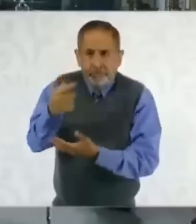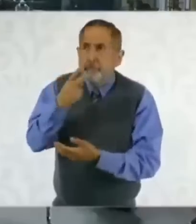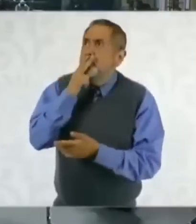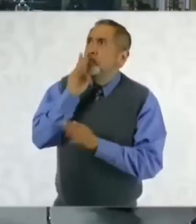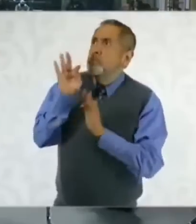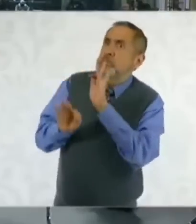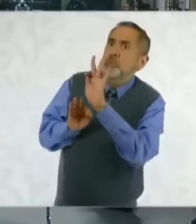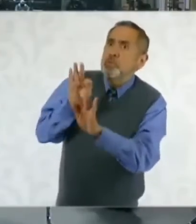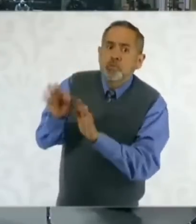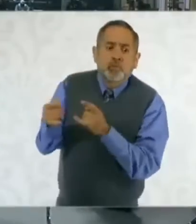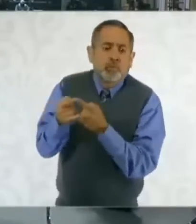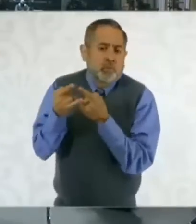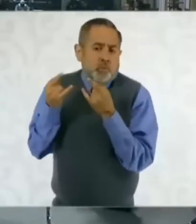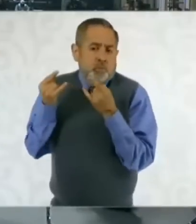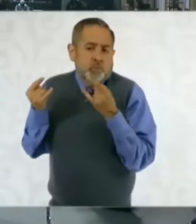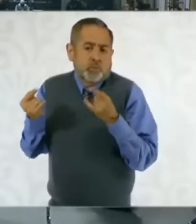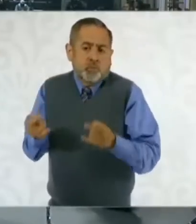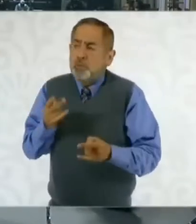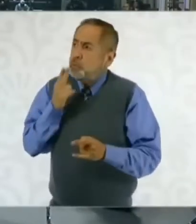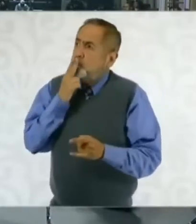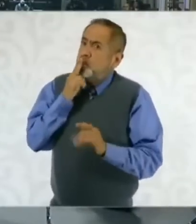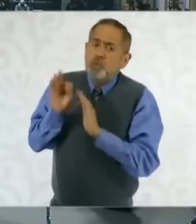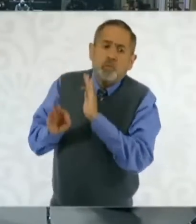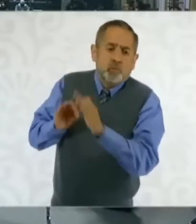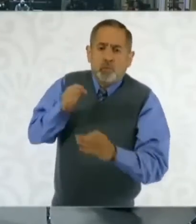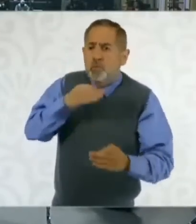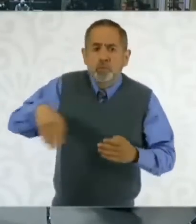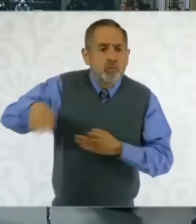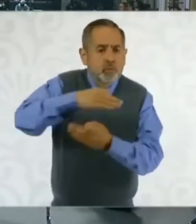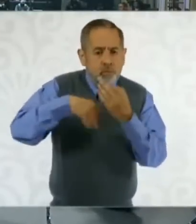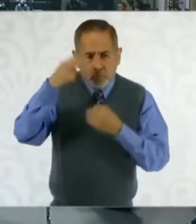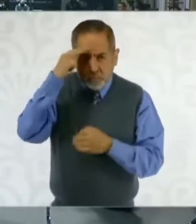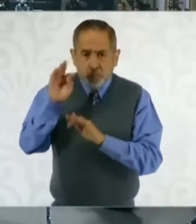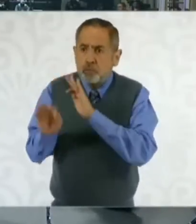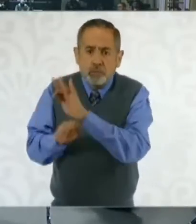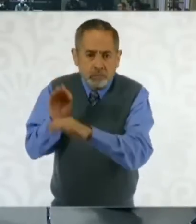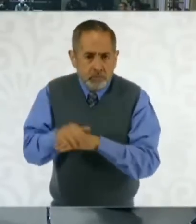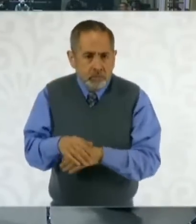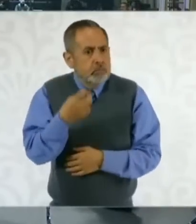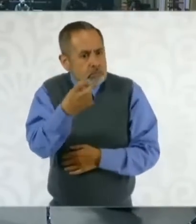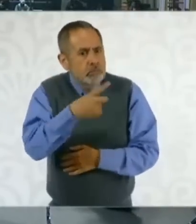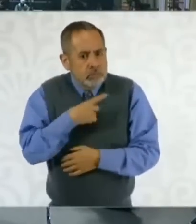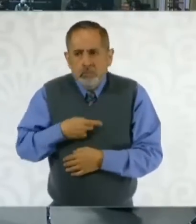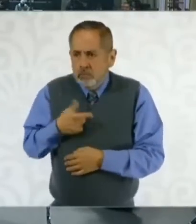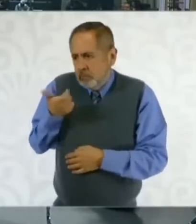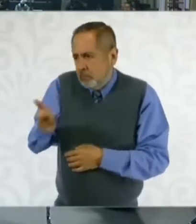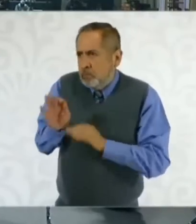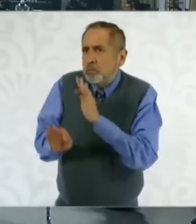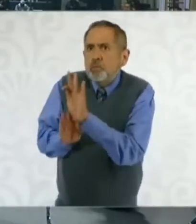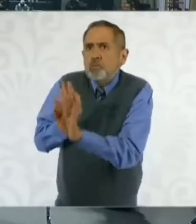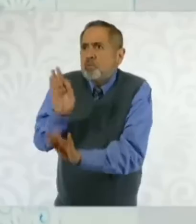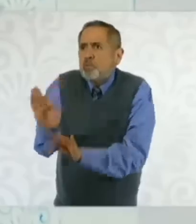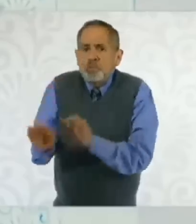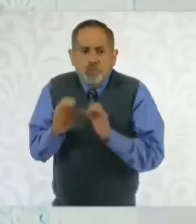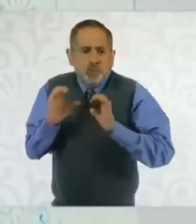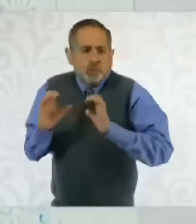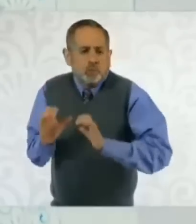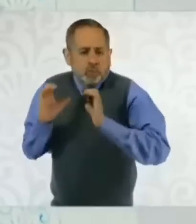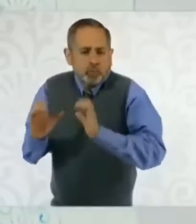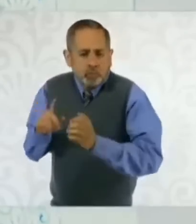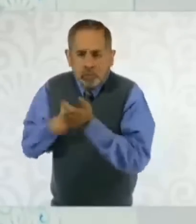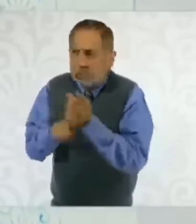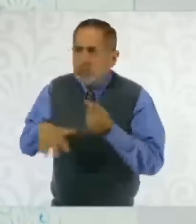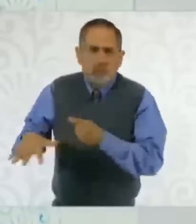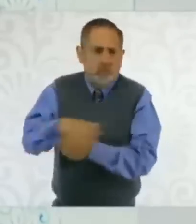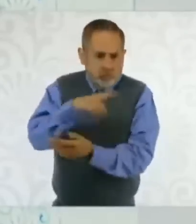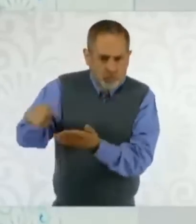monumento histórico de todas y todos los mexicanos. Mal haríamos en no destinarle un presupuesto para la conservación de